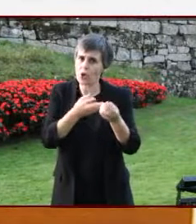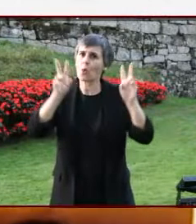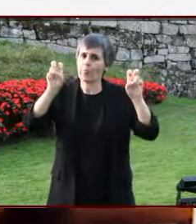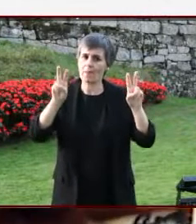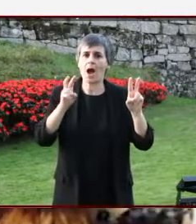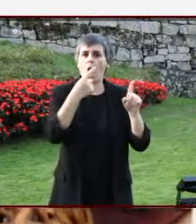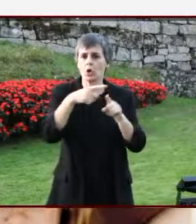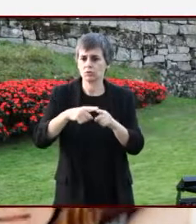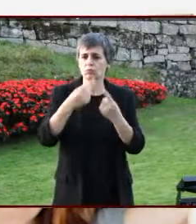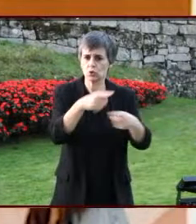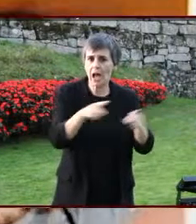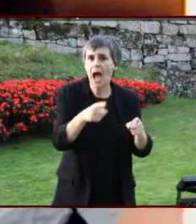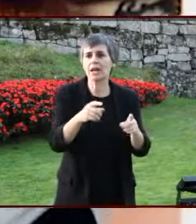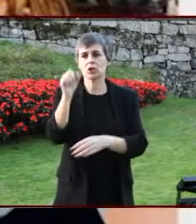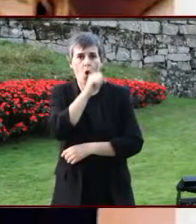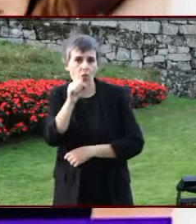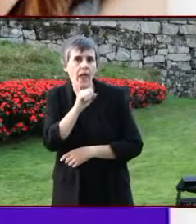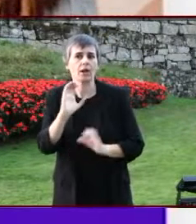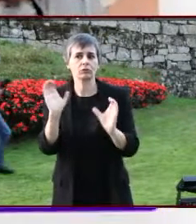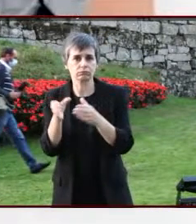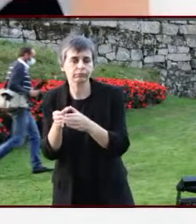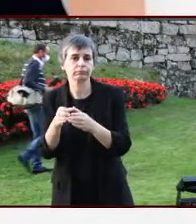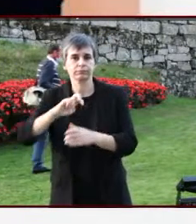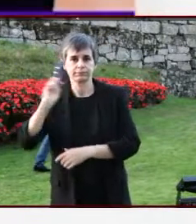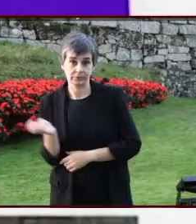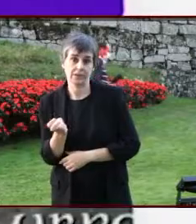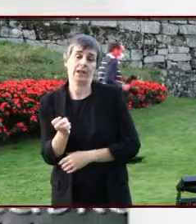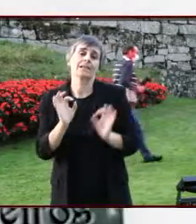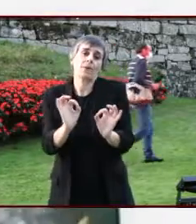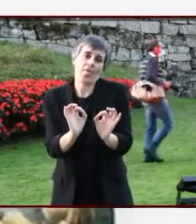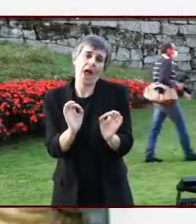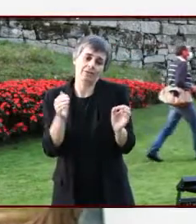de concertos de mulleres artistas, en especial da escena galega.